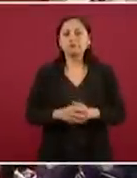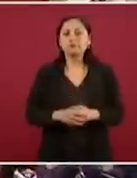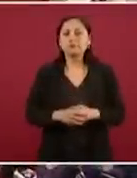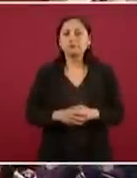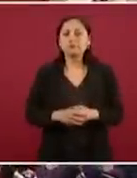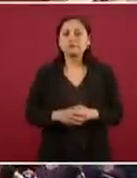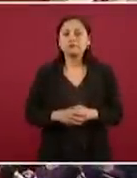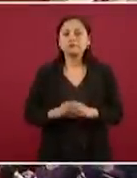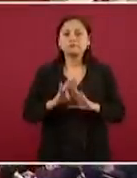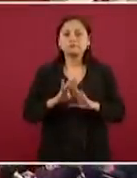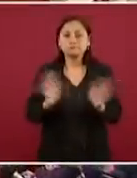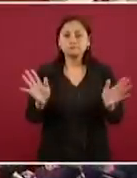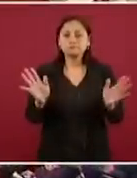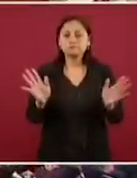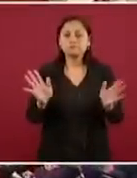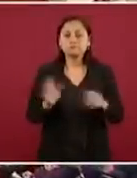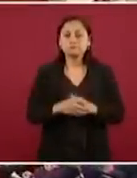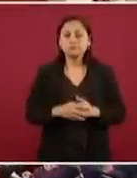Ya